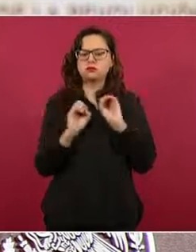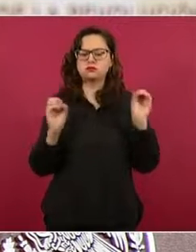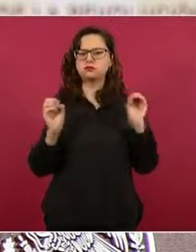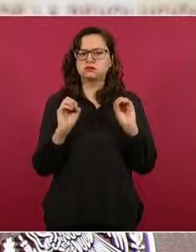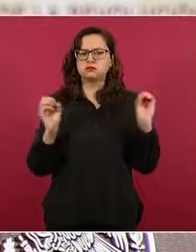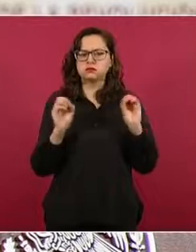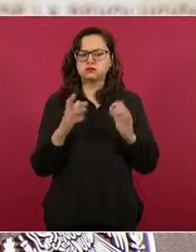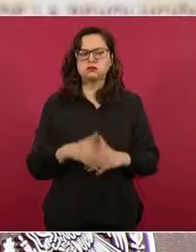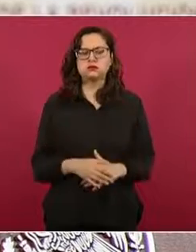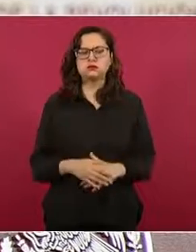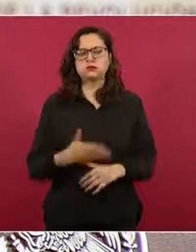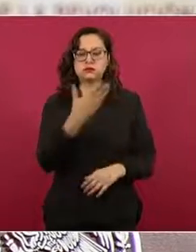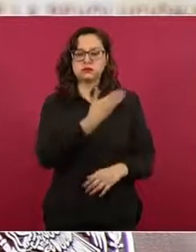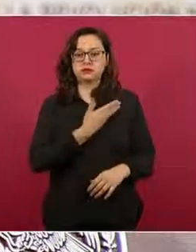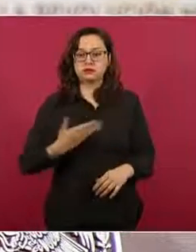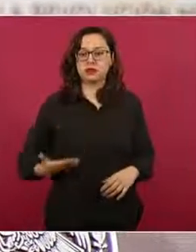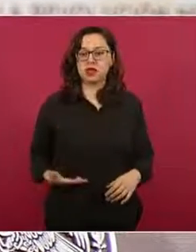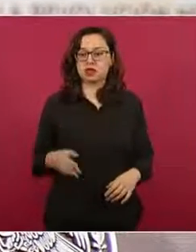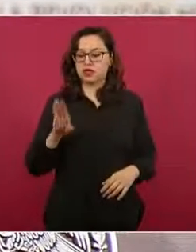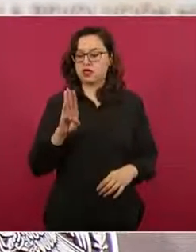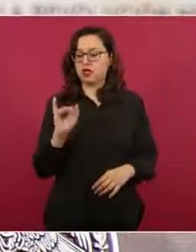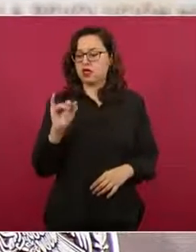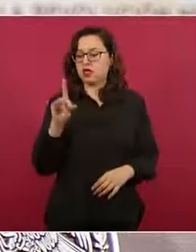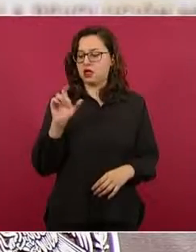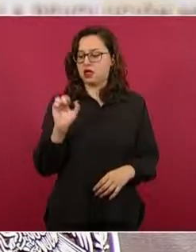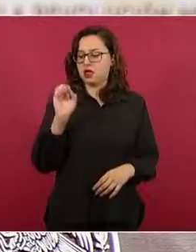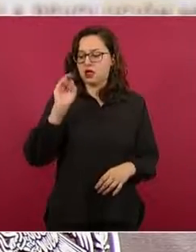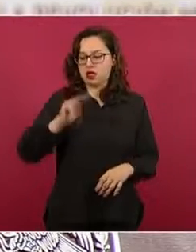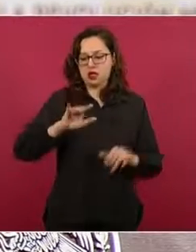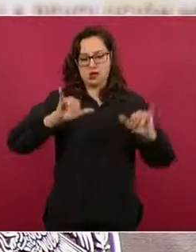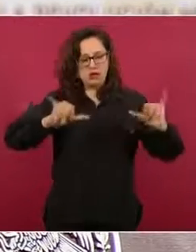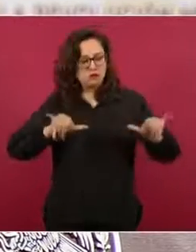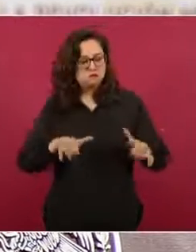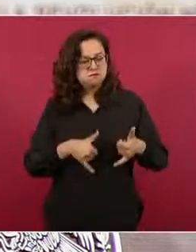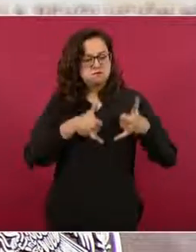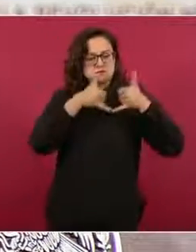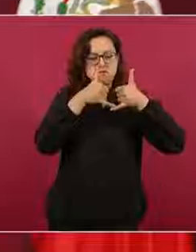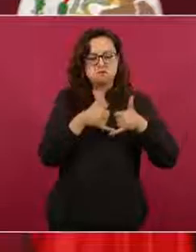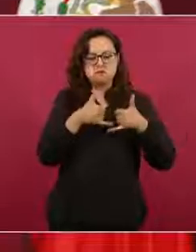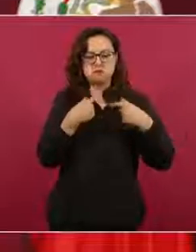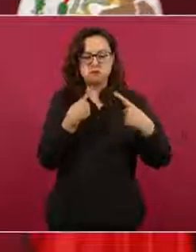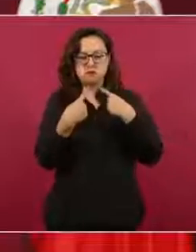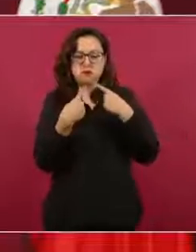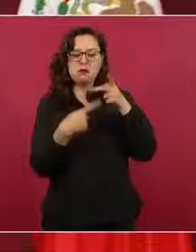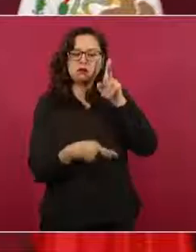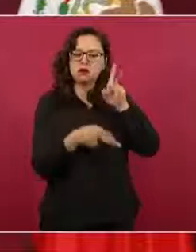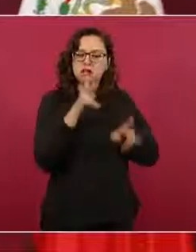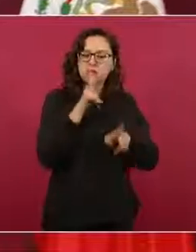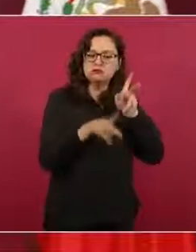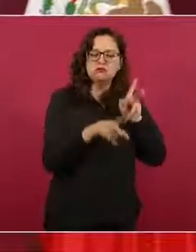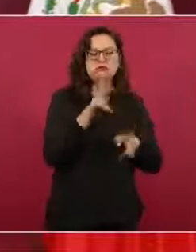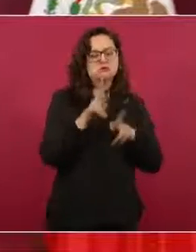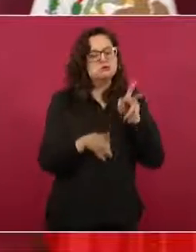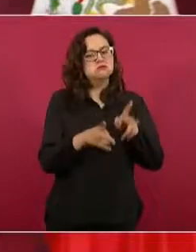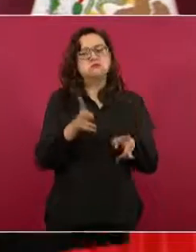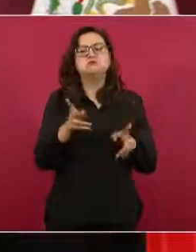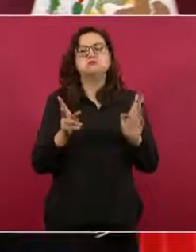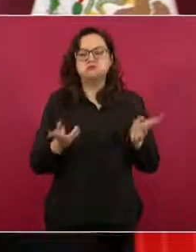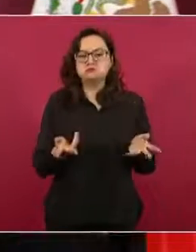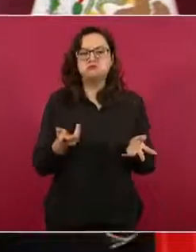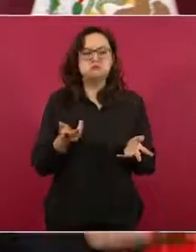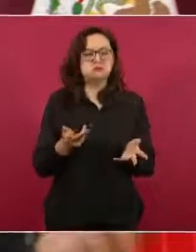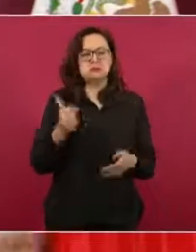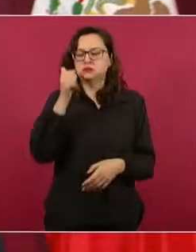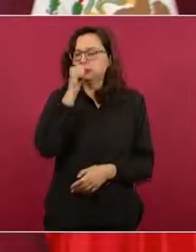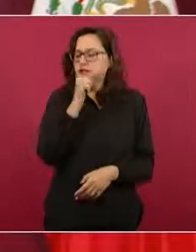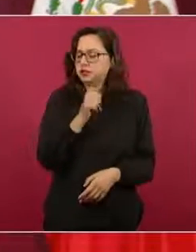Siempre que hablo con el presidente Biden sale el tema, de que es